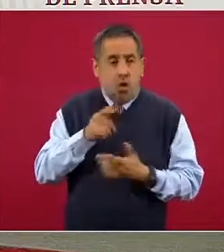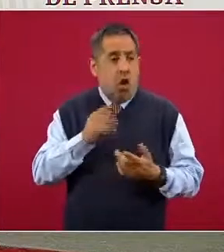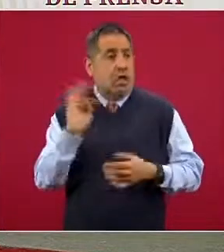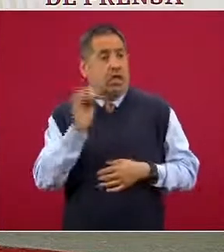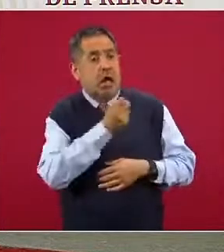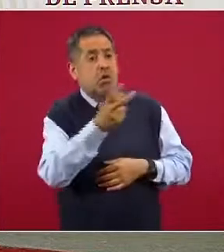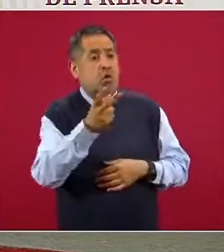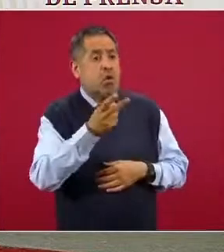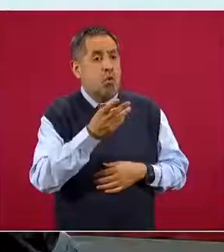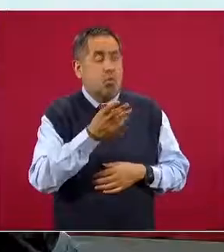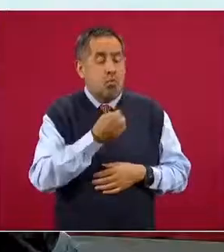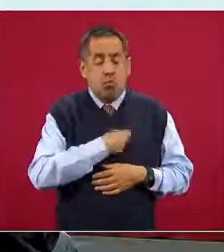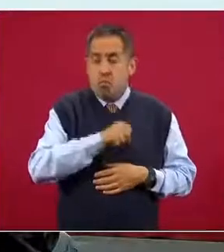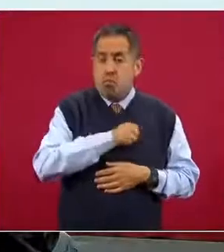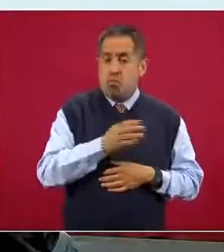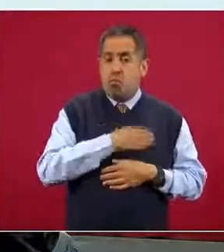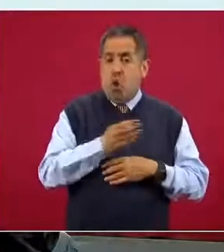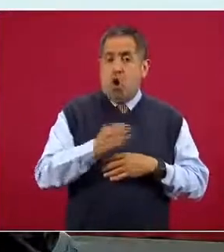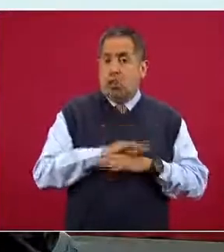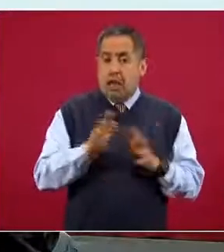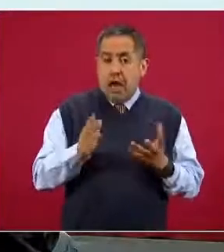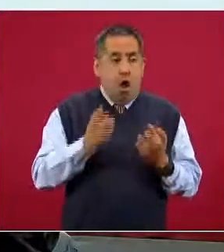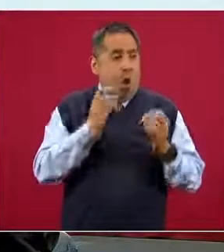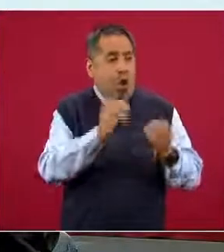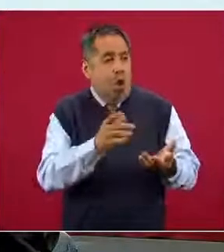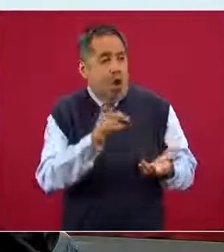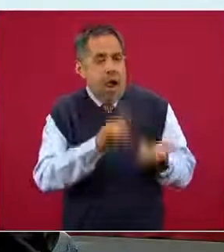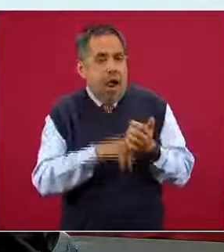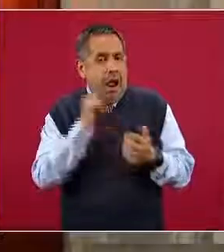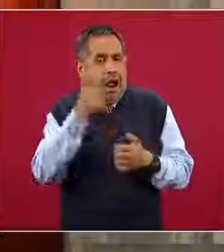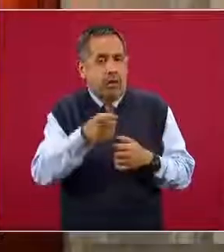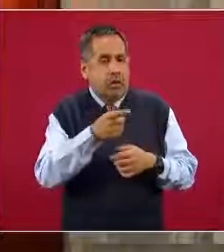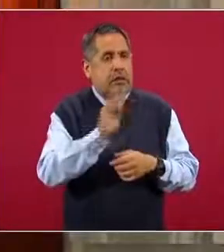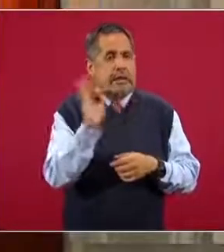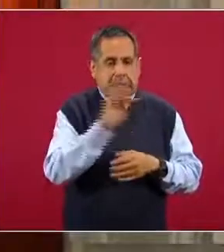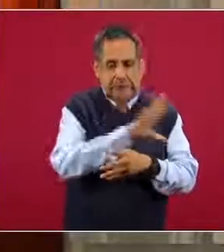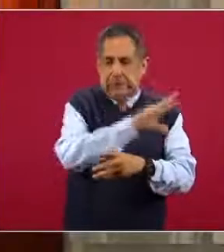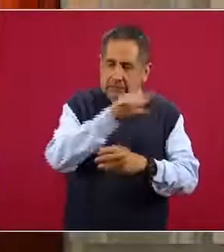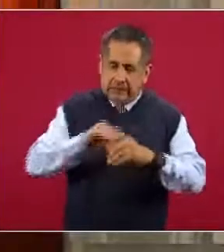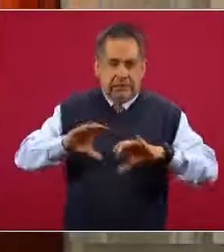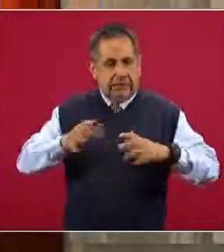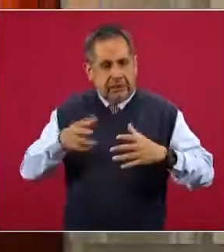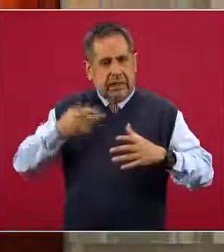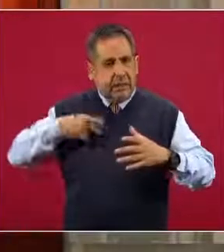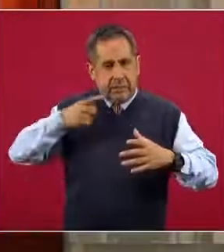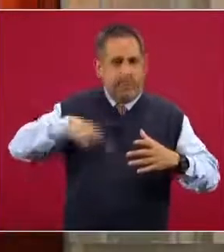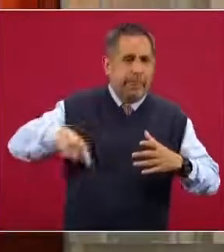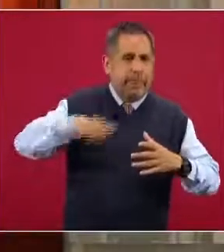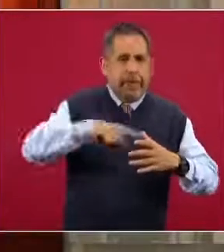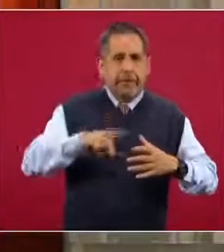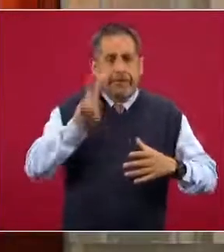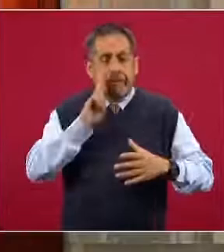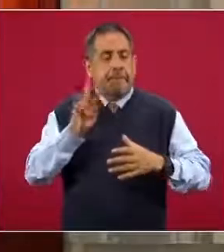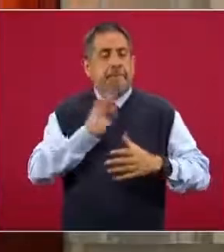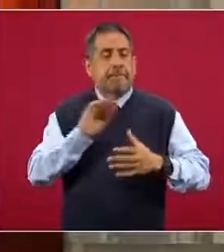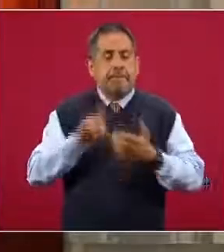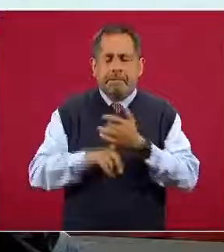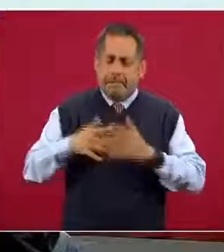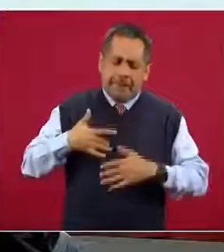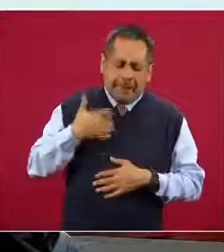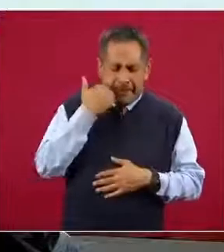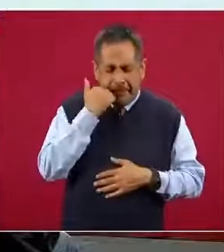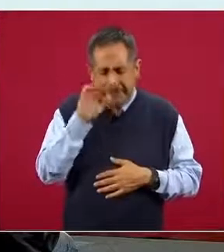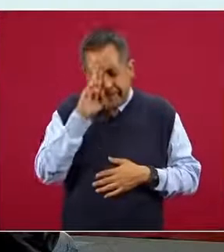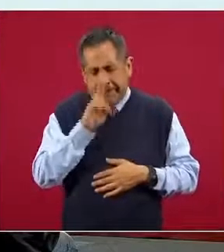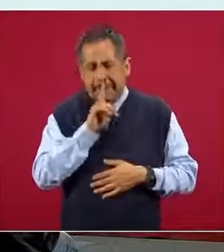o tienen COVID-19 y que precisamente pueden pertenecer a aquellas personas que por tener síntomas leves